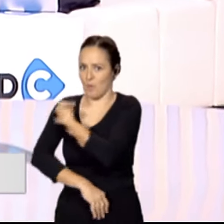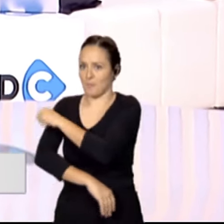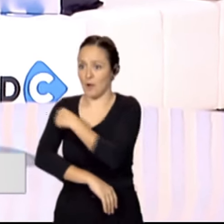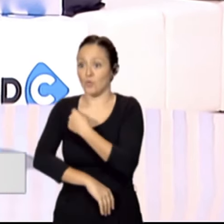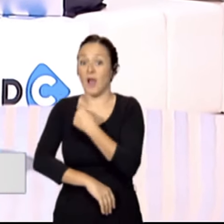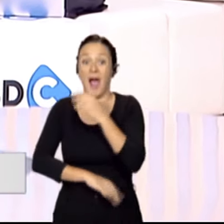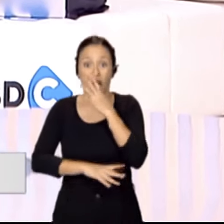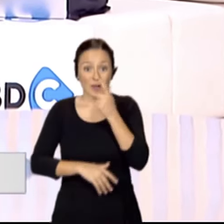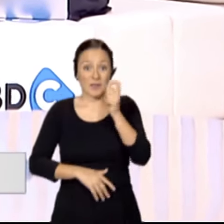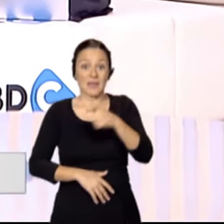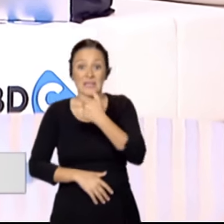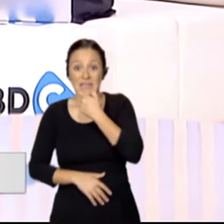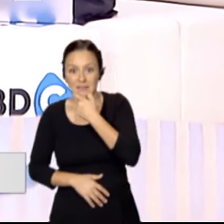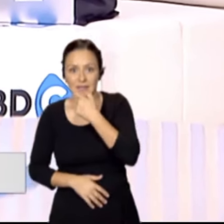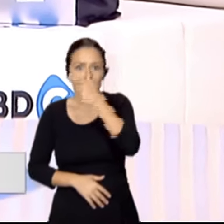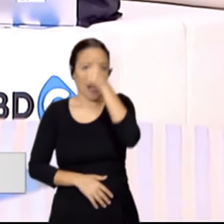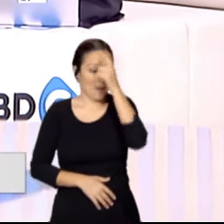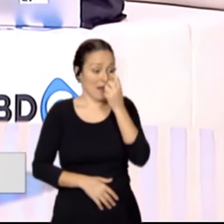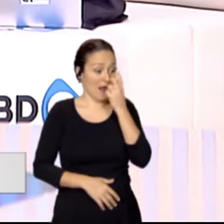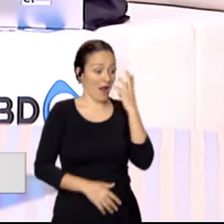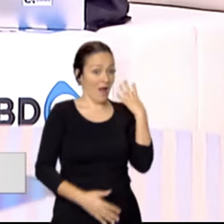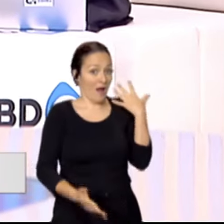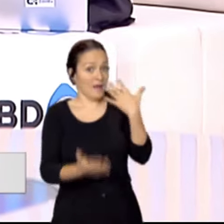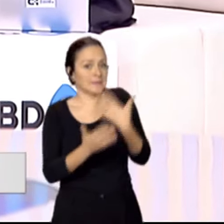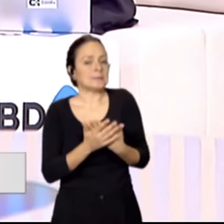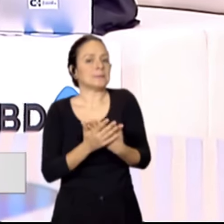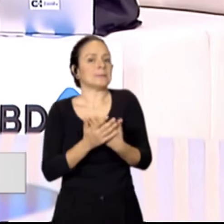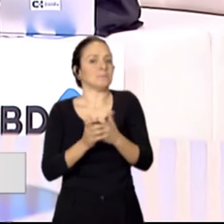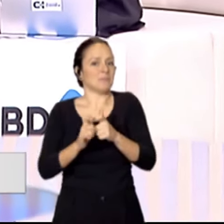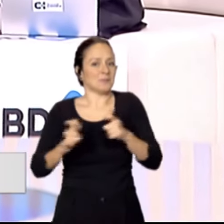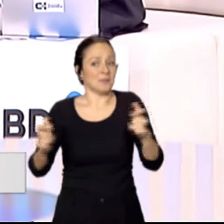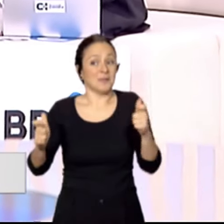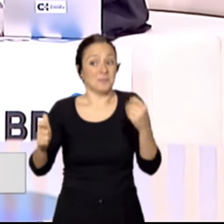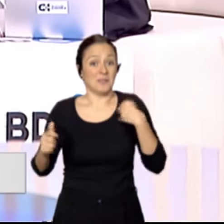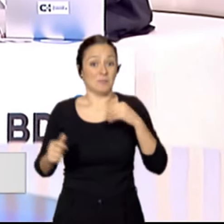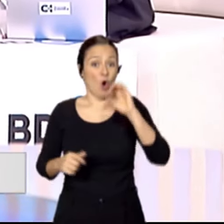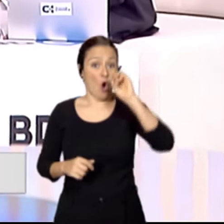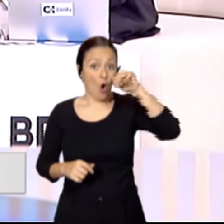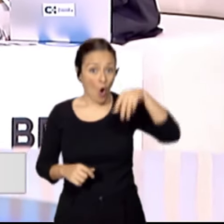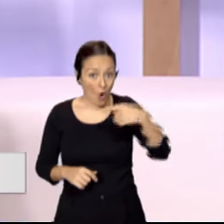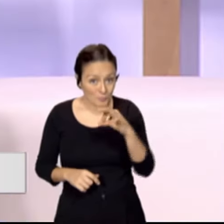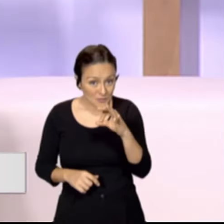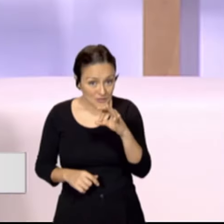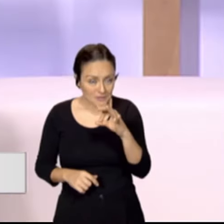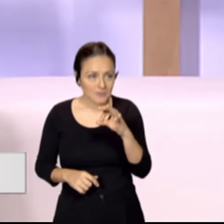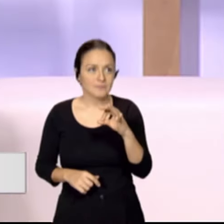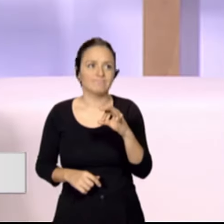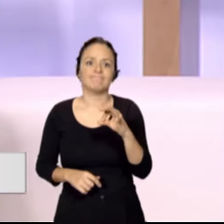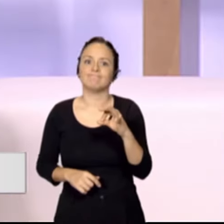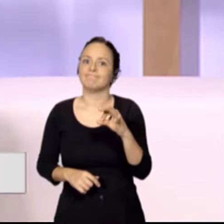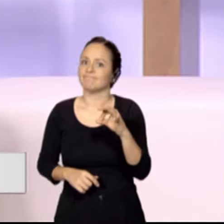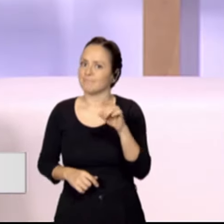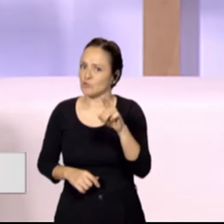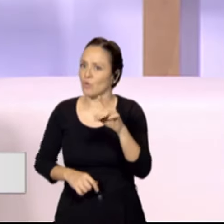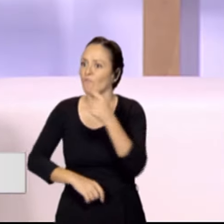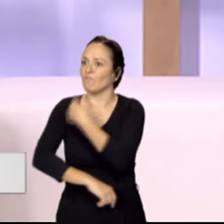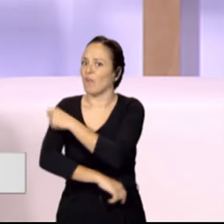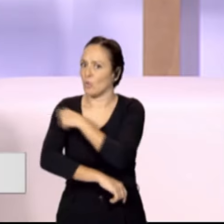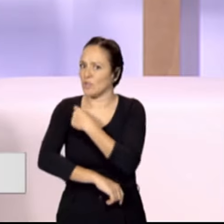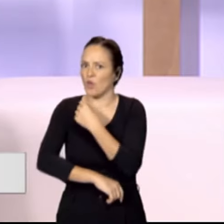Inglaterra en Alemania esto es una enfermedad que la OMS la Organización Mundial de salud tiene en su cartera para ser